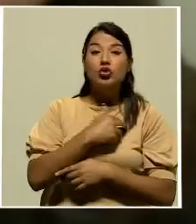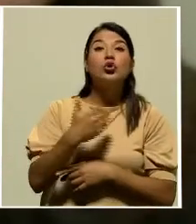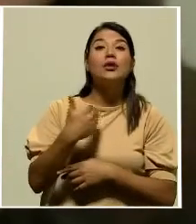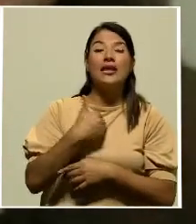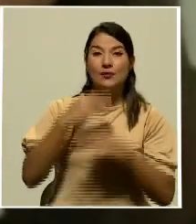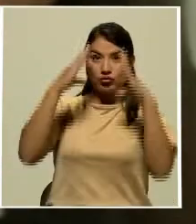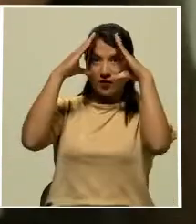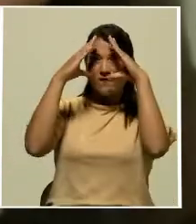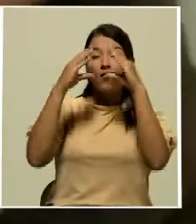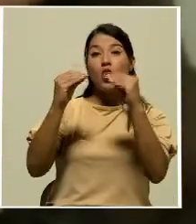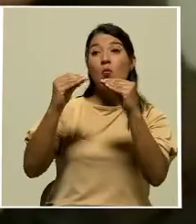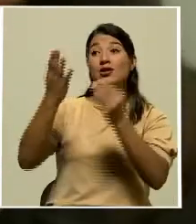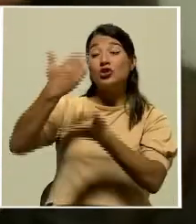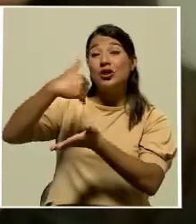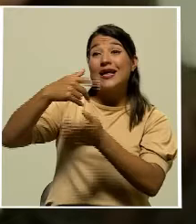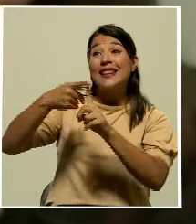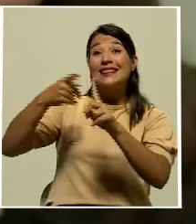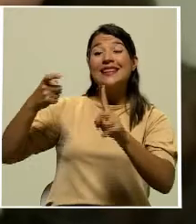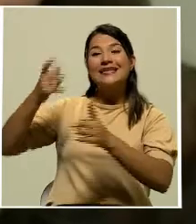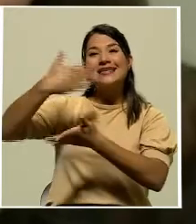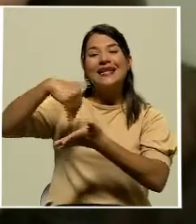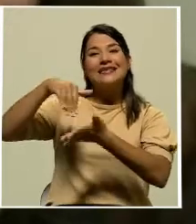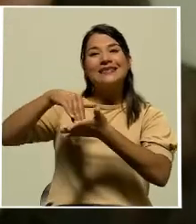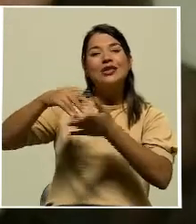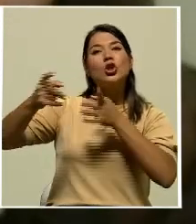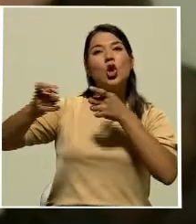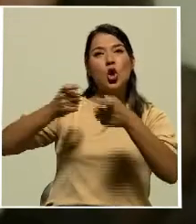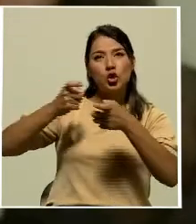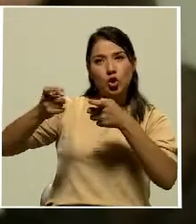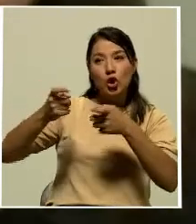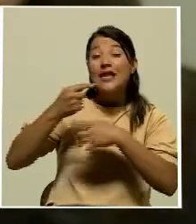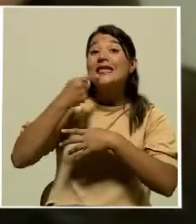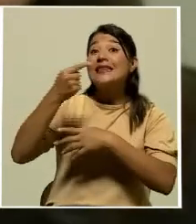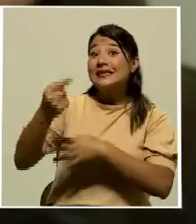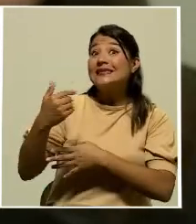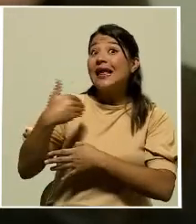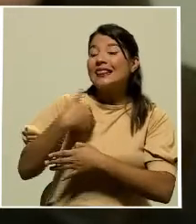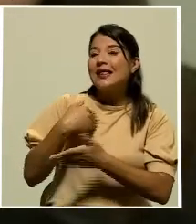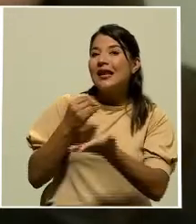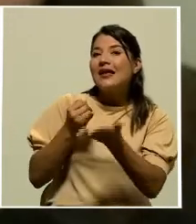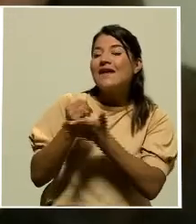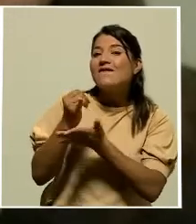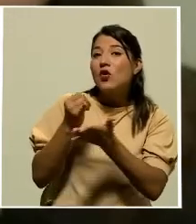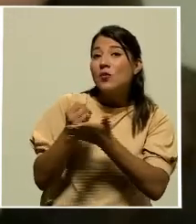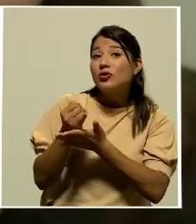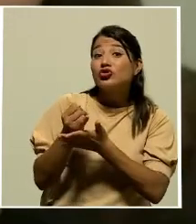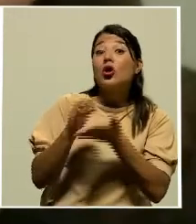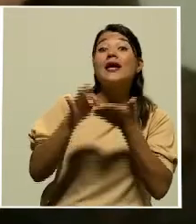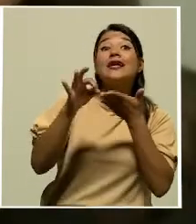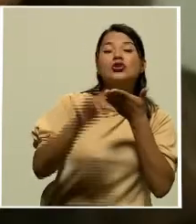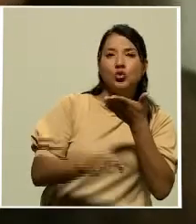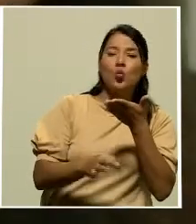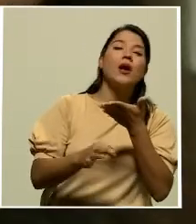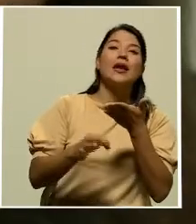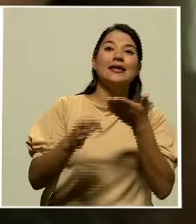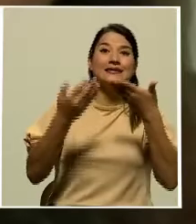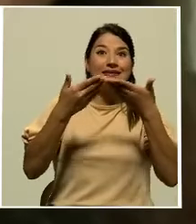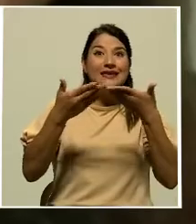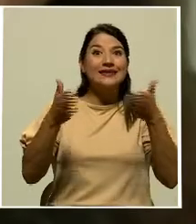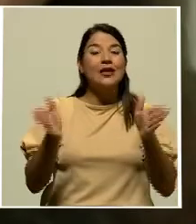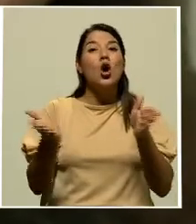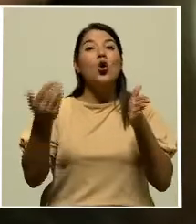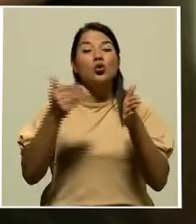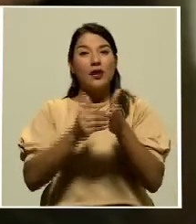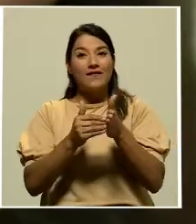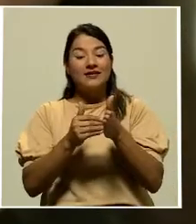del Centro de Control también europeo, donde hay estudios donde las escuelas se abrieron que hay